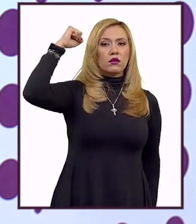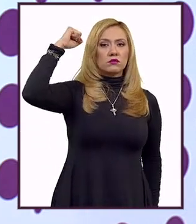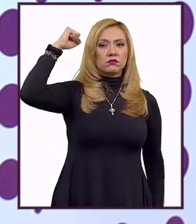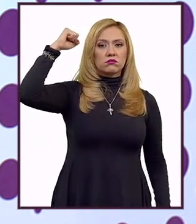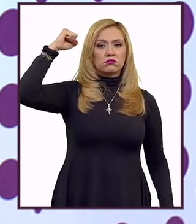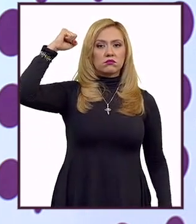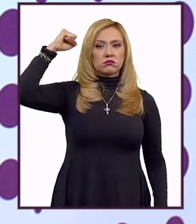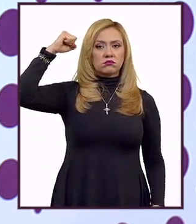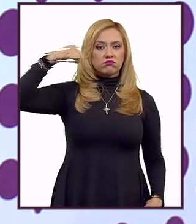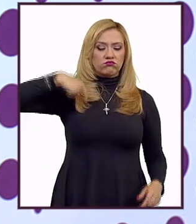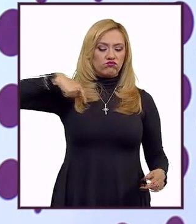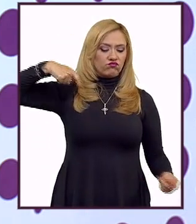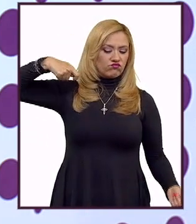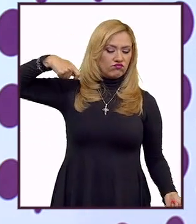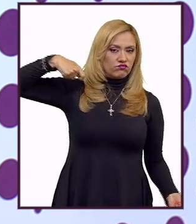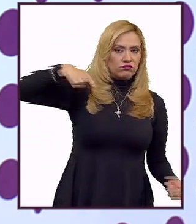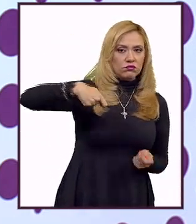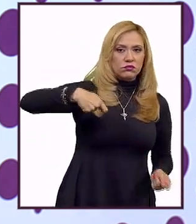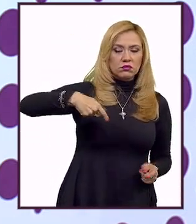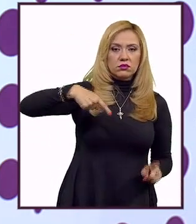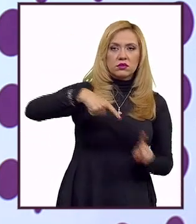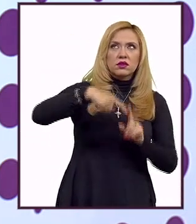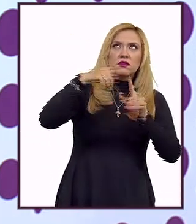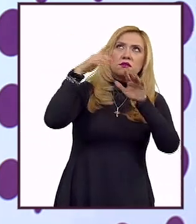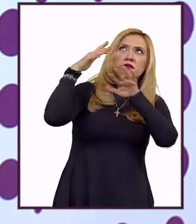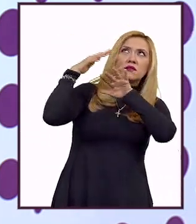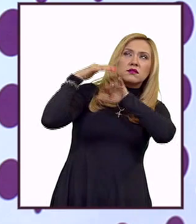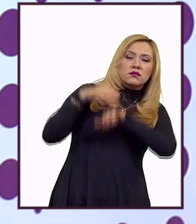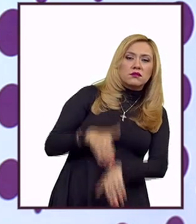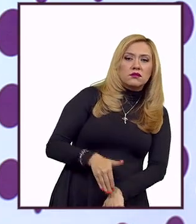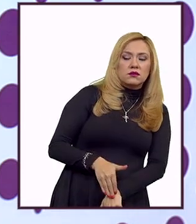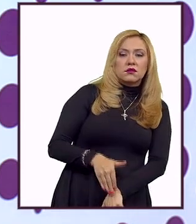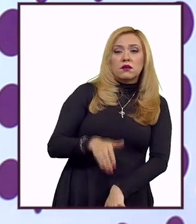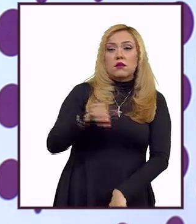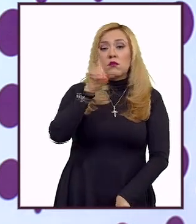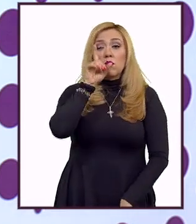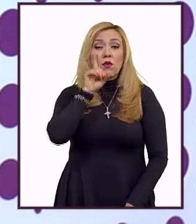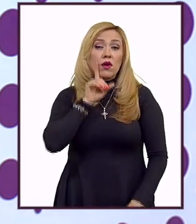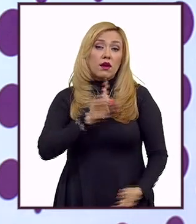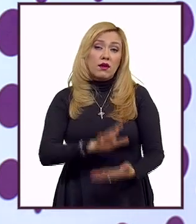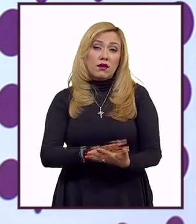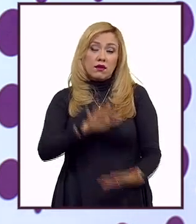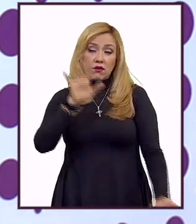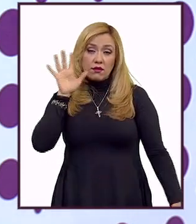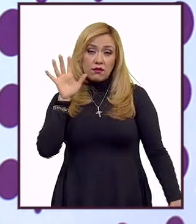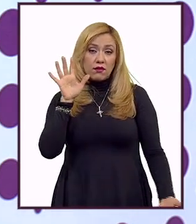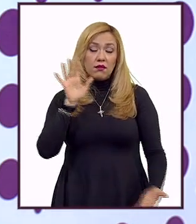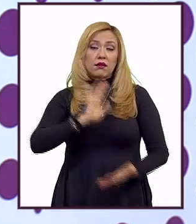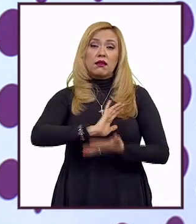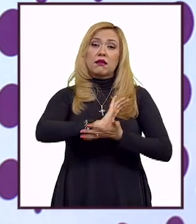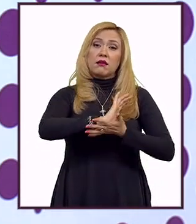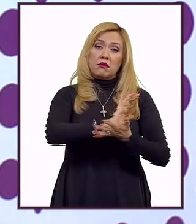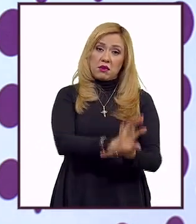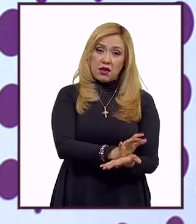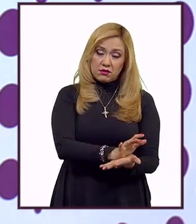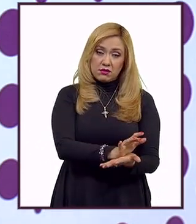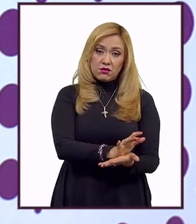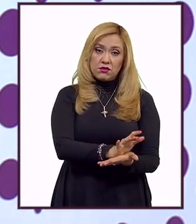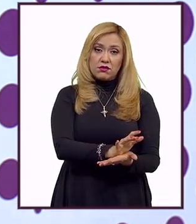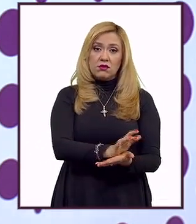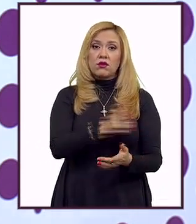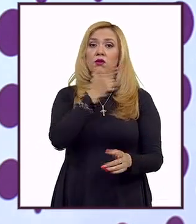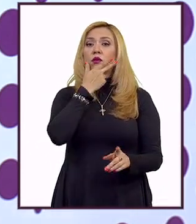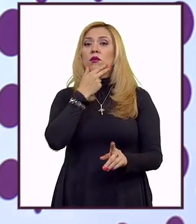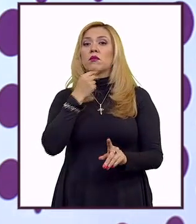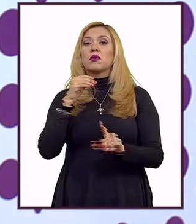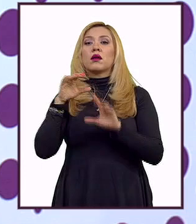dominador sobre el dominado. Eso es importante saberlo, y en el caso de mujeres en particular incluso es por discriminación. Un trato a un